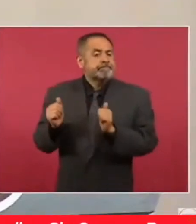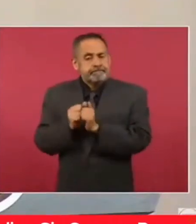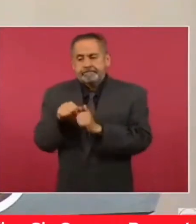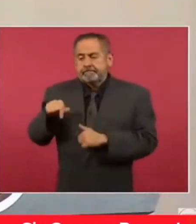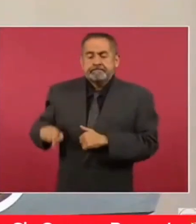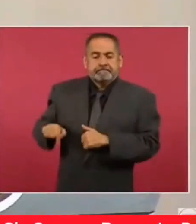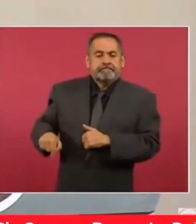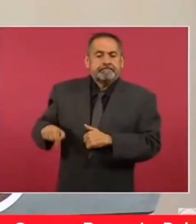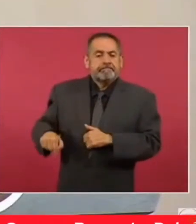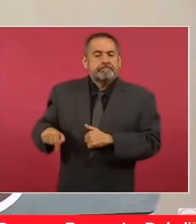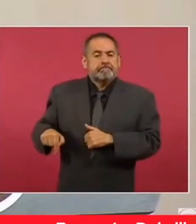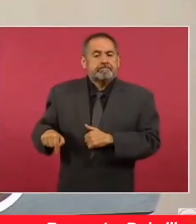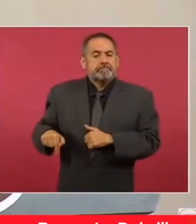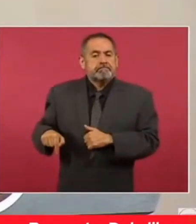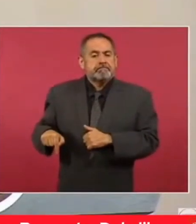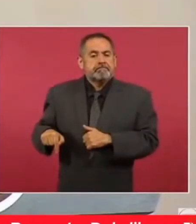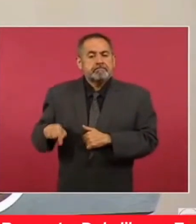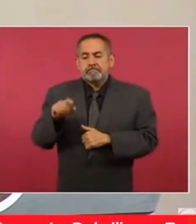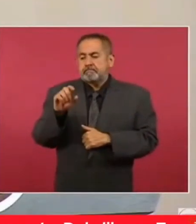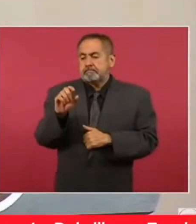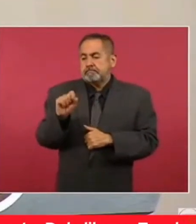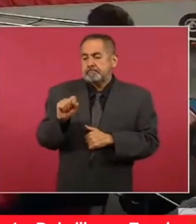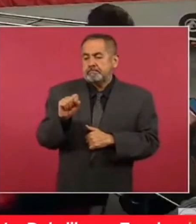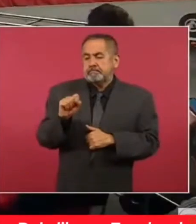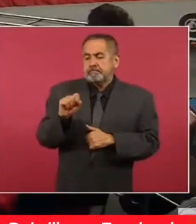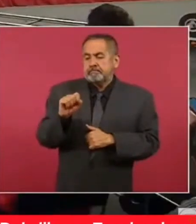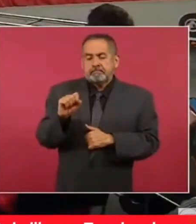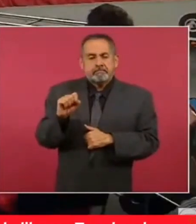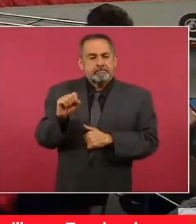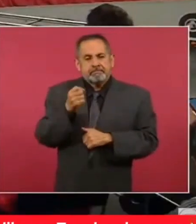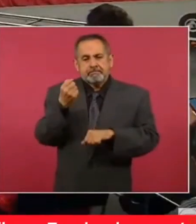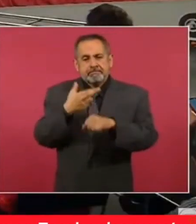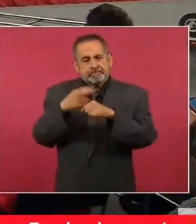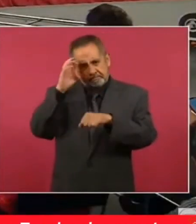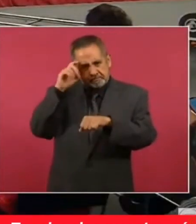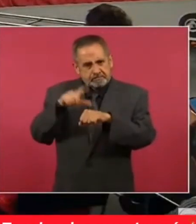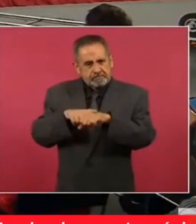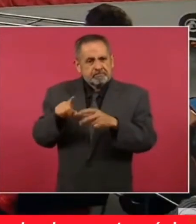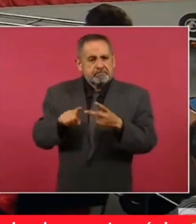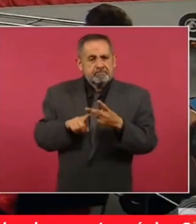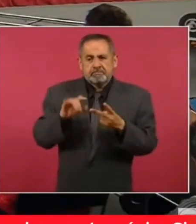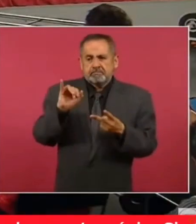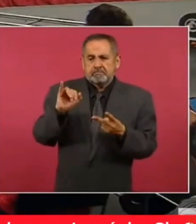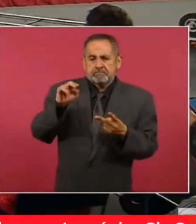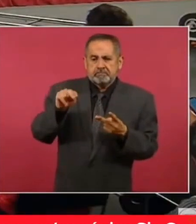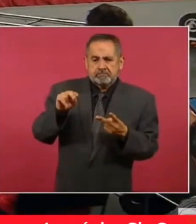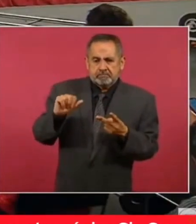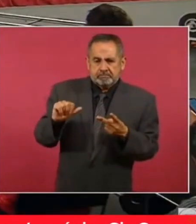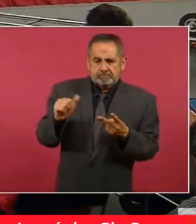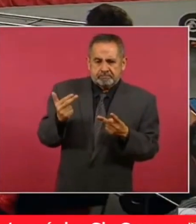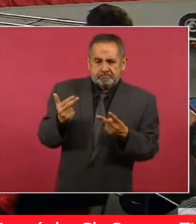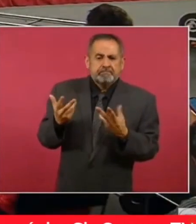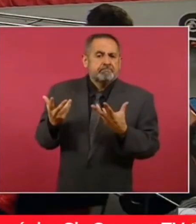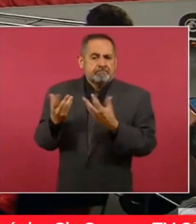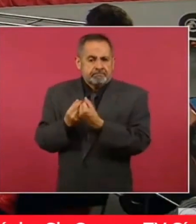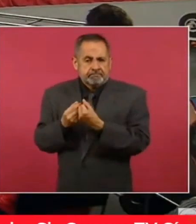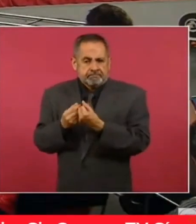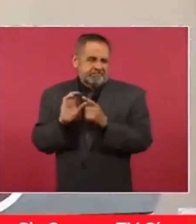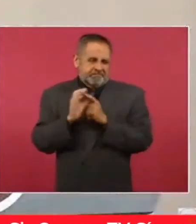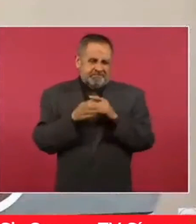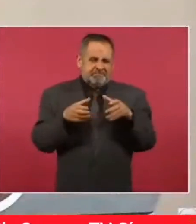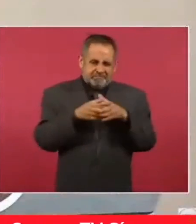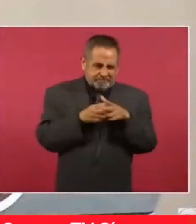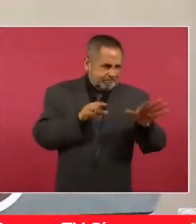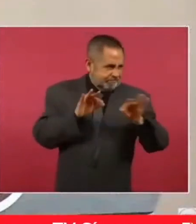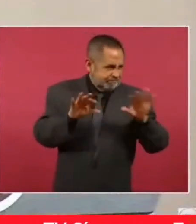acompañamiento de la Secretaría de Cultura, el INAH y de todo este comité interinstitucional que